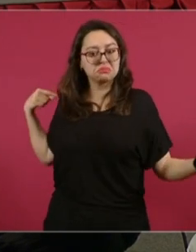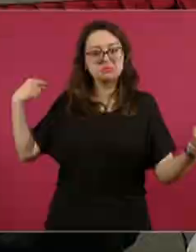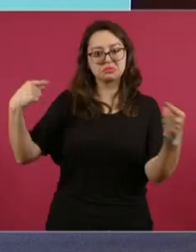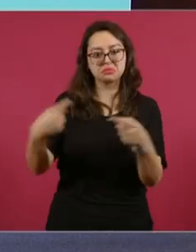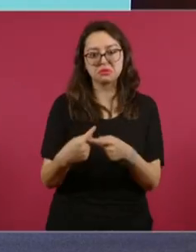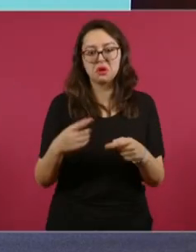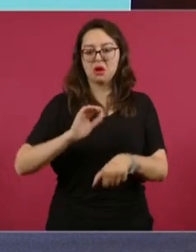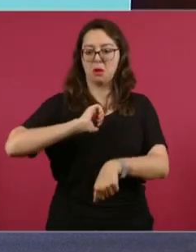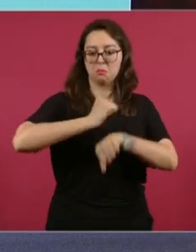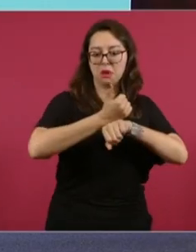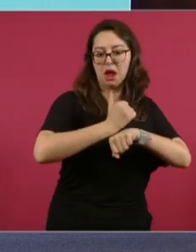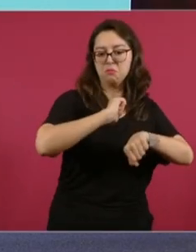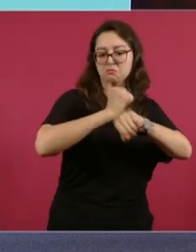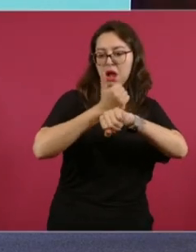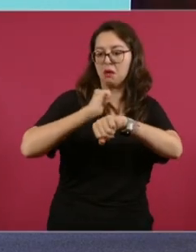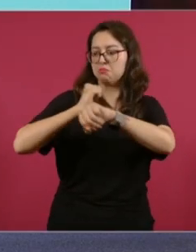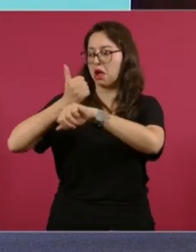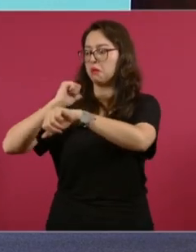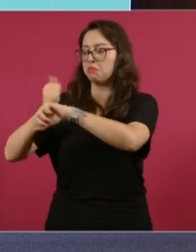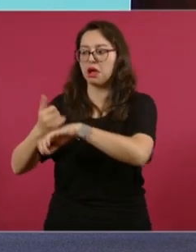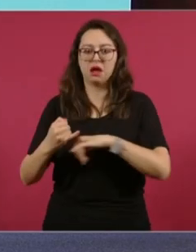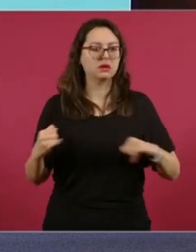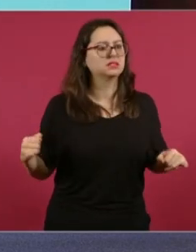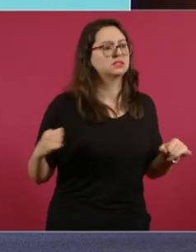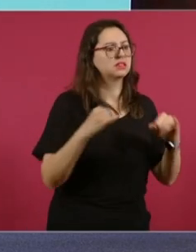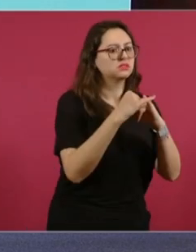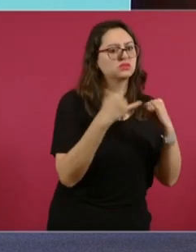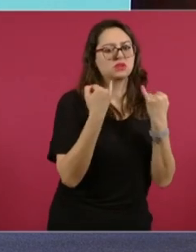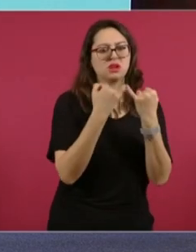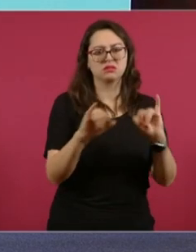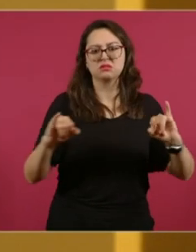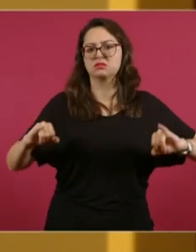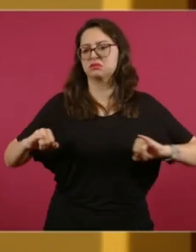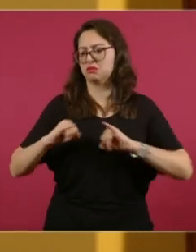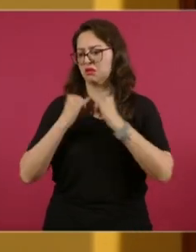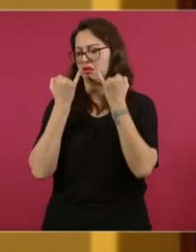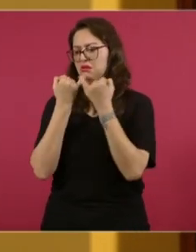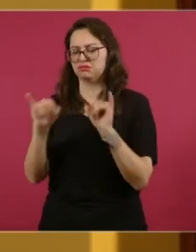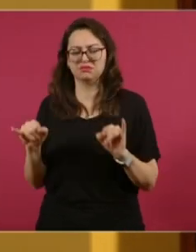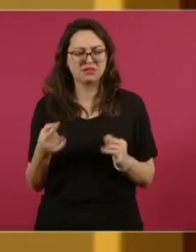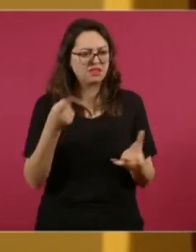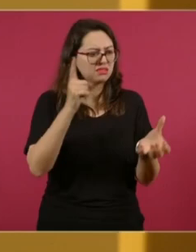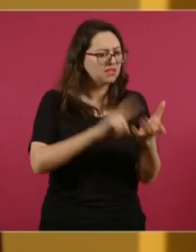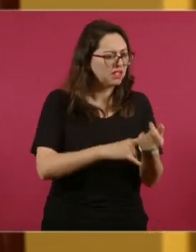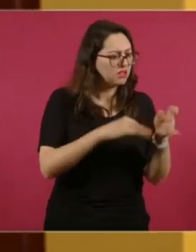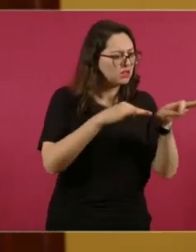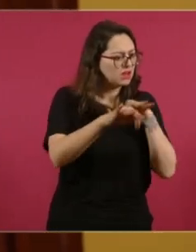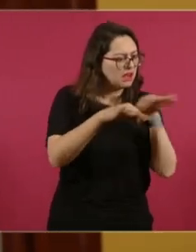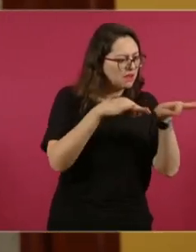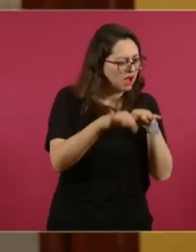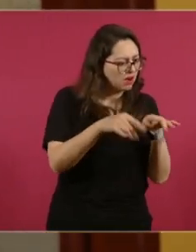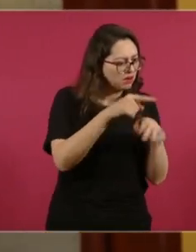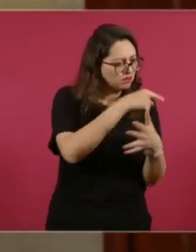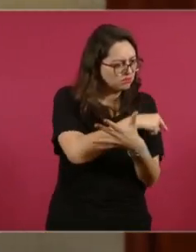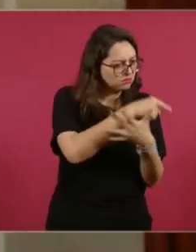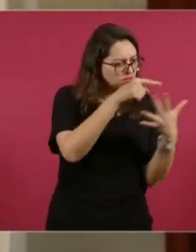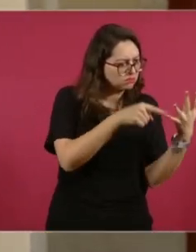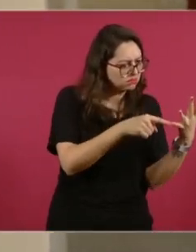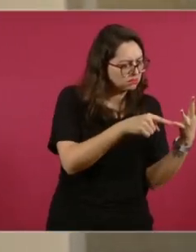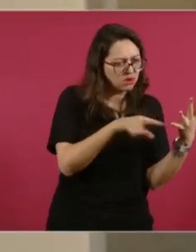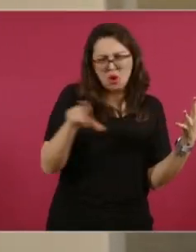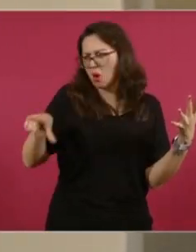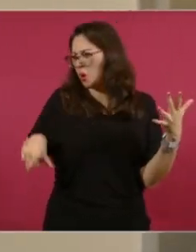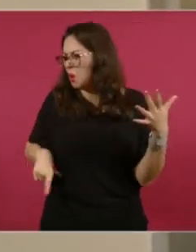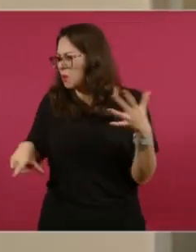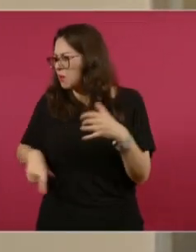constitucionales autónomos con funciones que antes estaban en las secretarías de Estado, funciones que ya existían y que